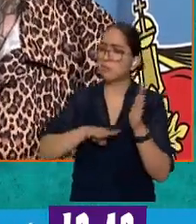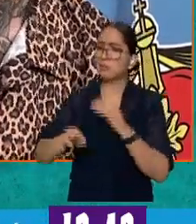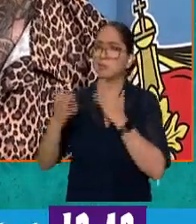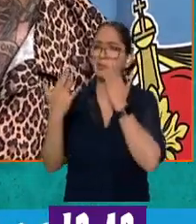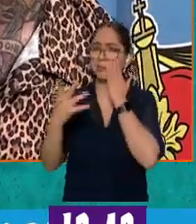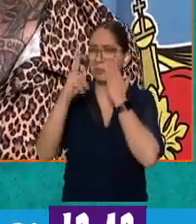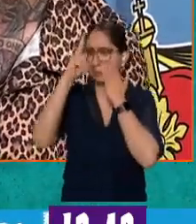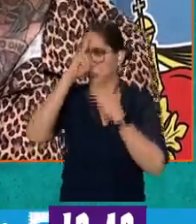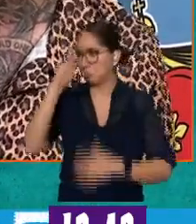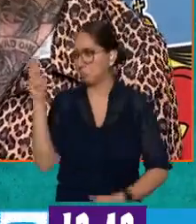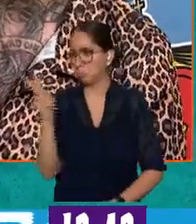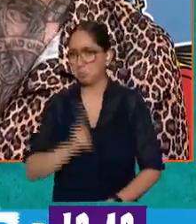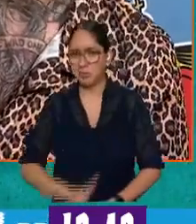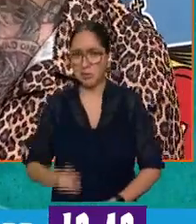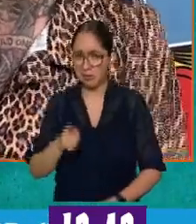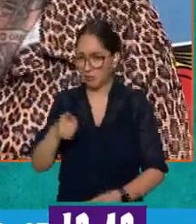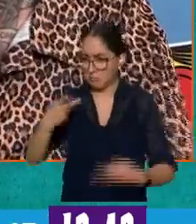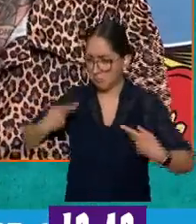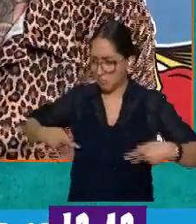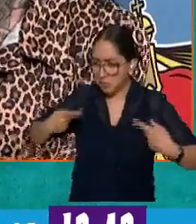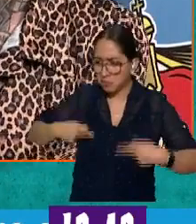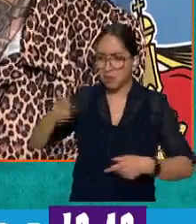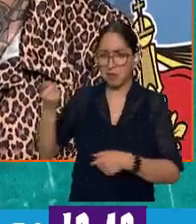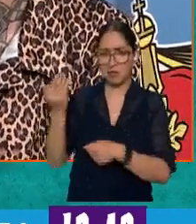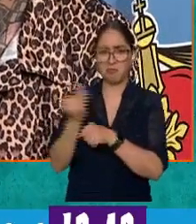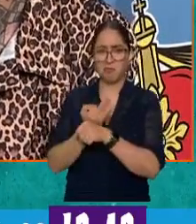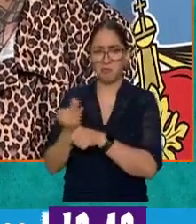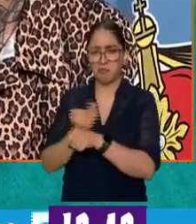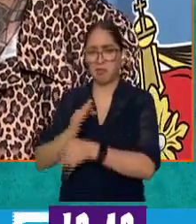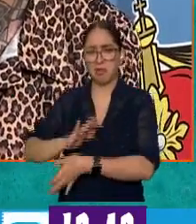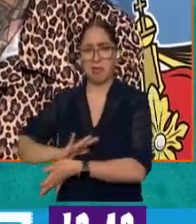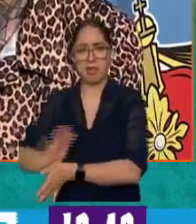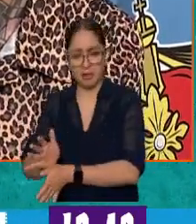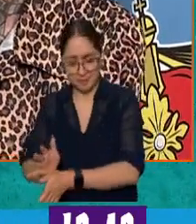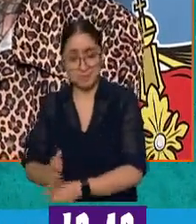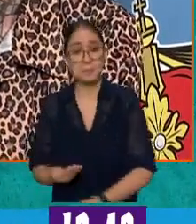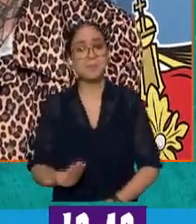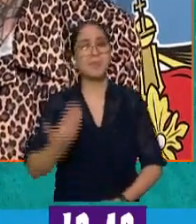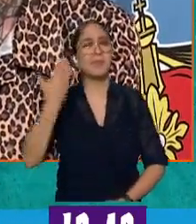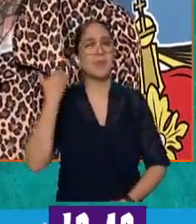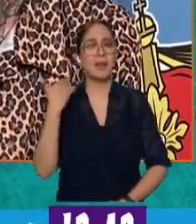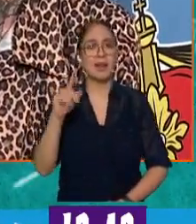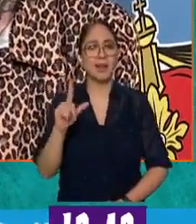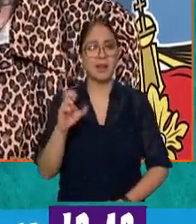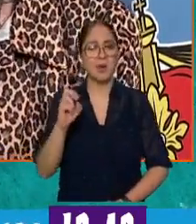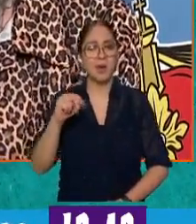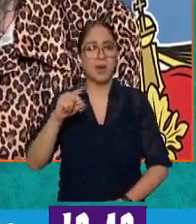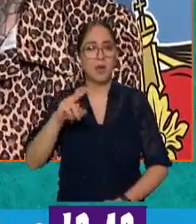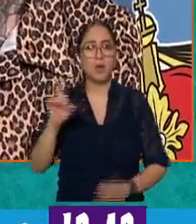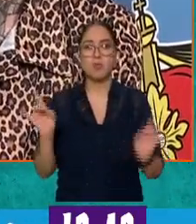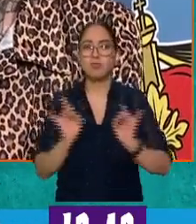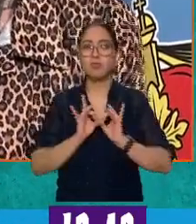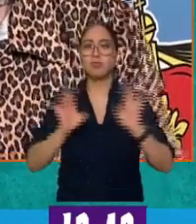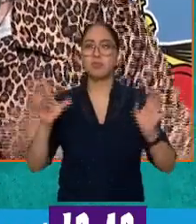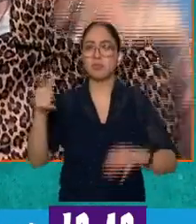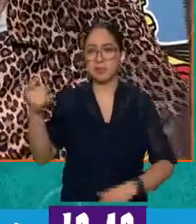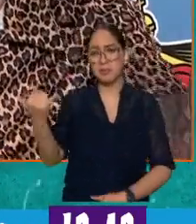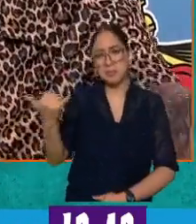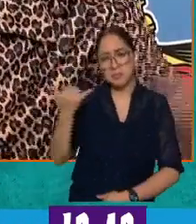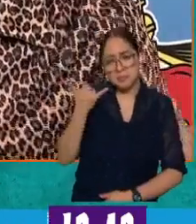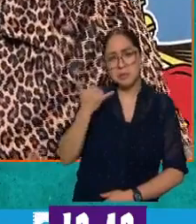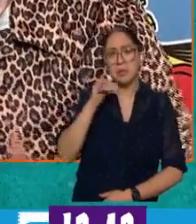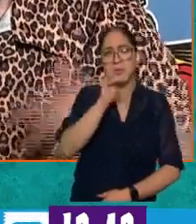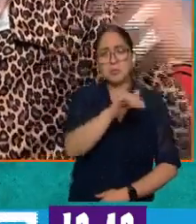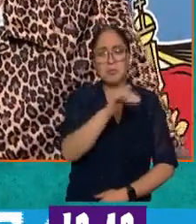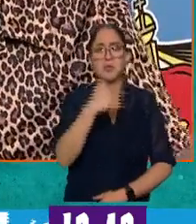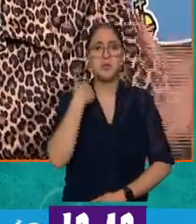aquello era inmundo, inhumano. Y pues bueno, Leonardo el otro día me echó una llamada y me dice, ¿sabes qué? Traigo este trip, acabo